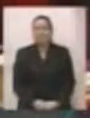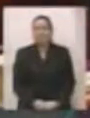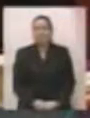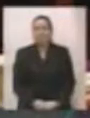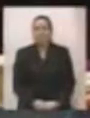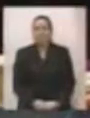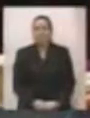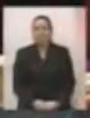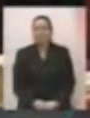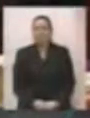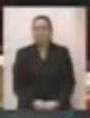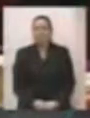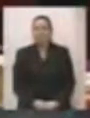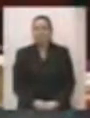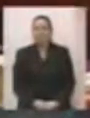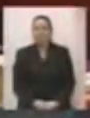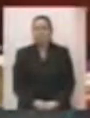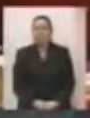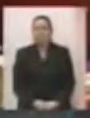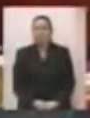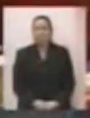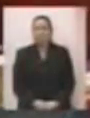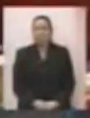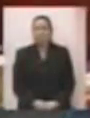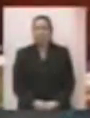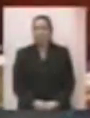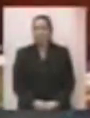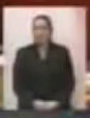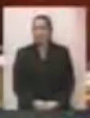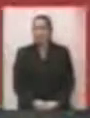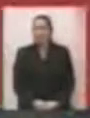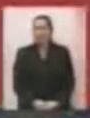perdón, el congresista Gamarra está solicitando la palabra. ¿Tiene la palabra?